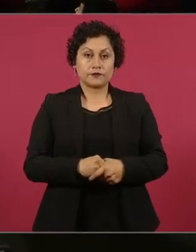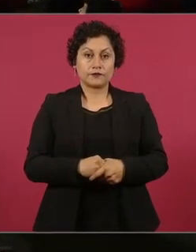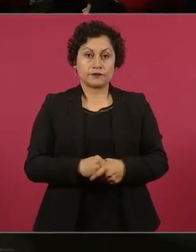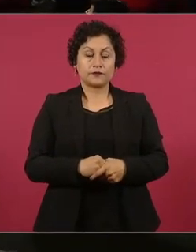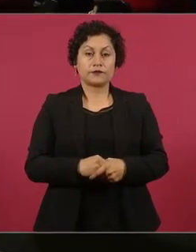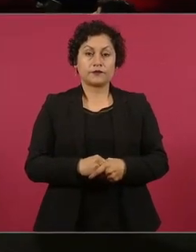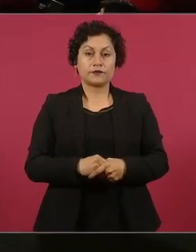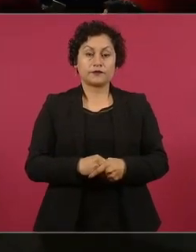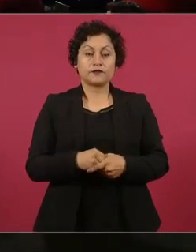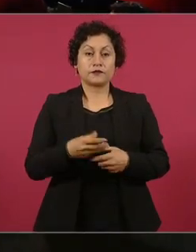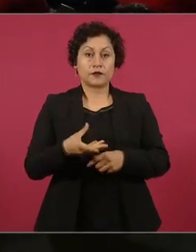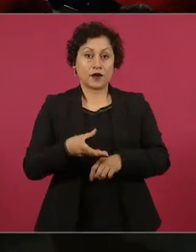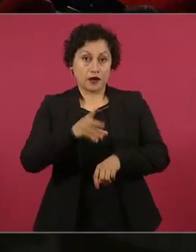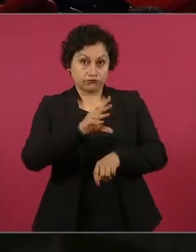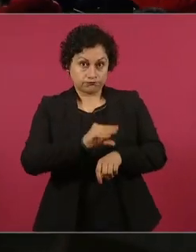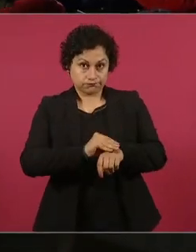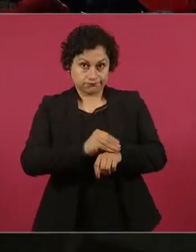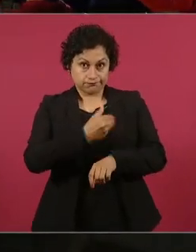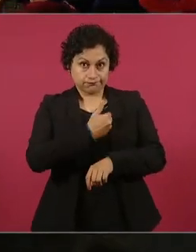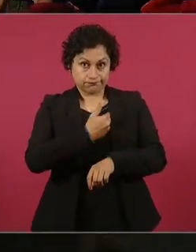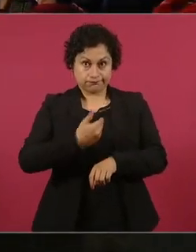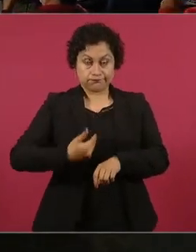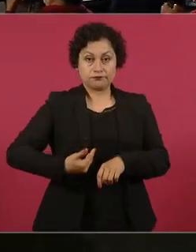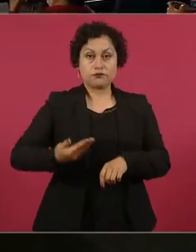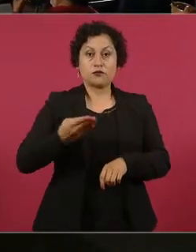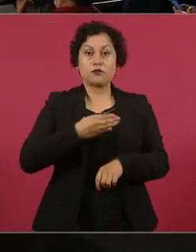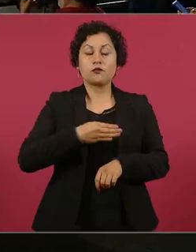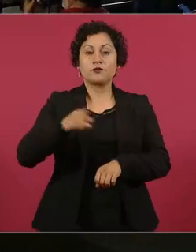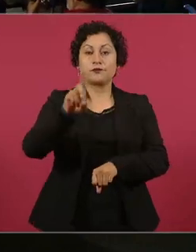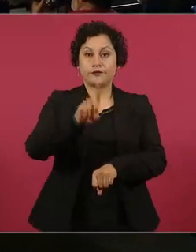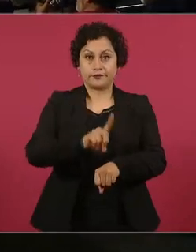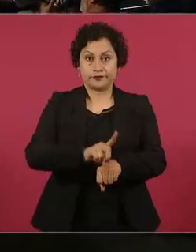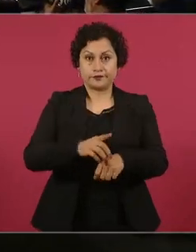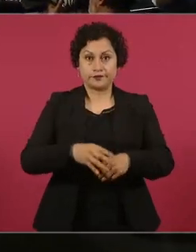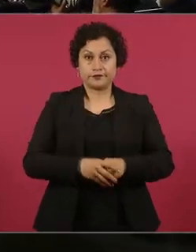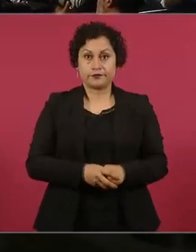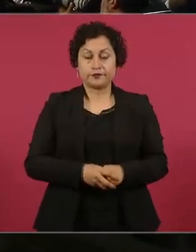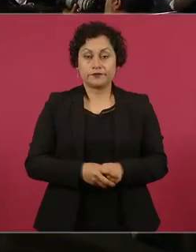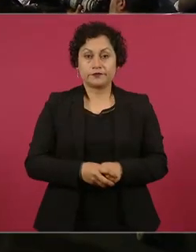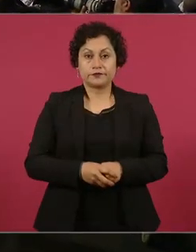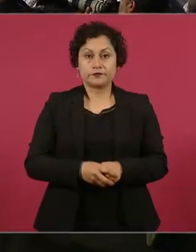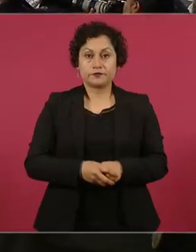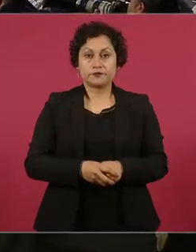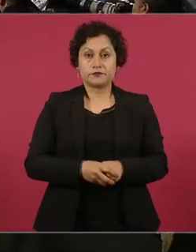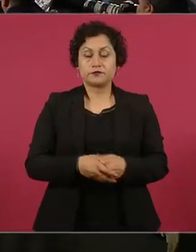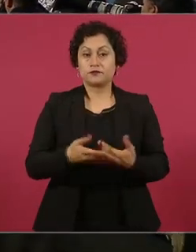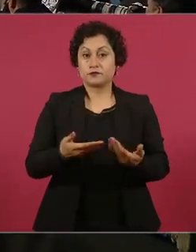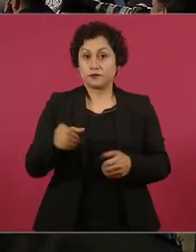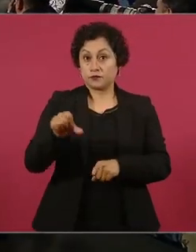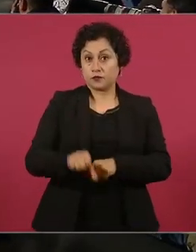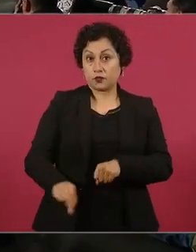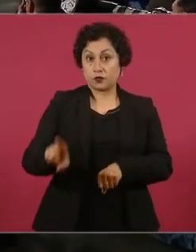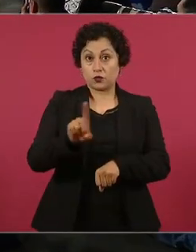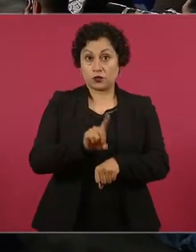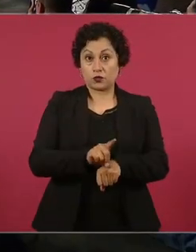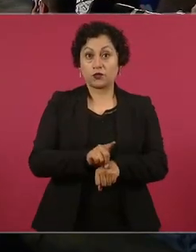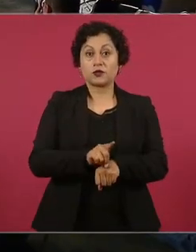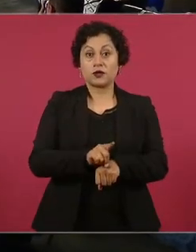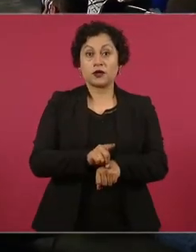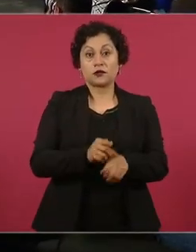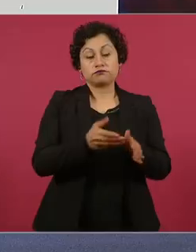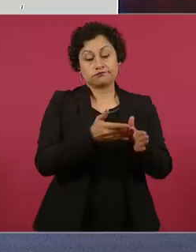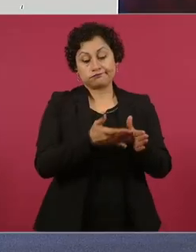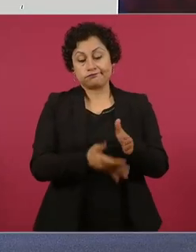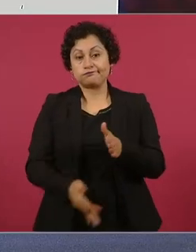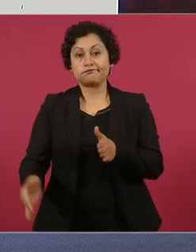Con su permiso, señor presidente. Muy buenos días. Vamos a ver el día de hoy el avance de cero impunidad.